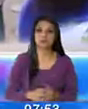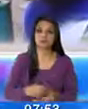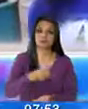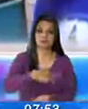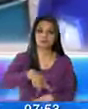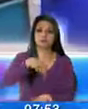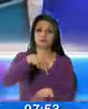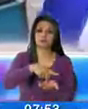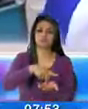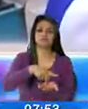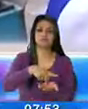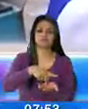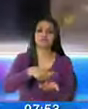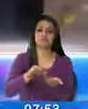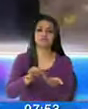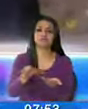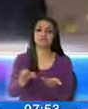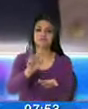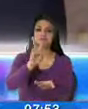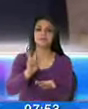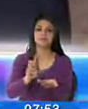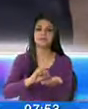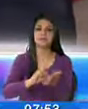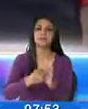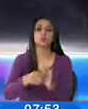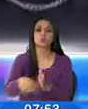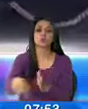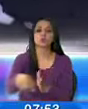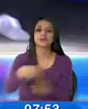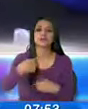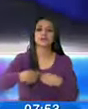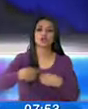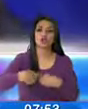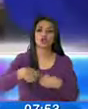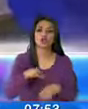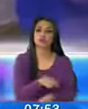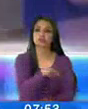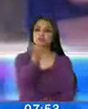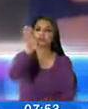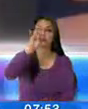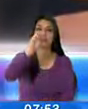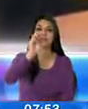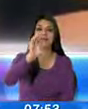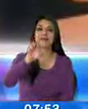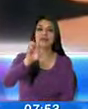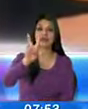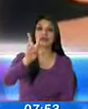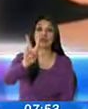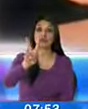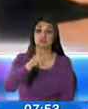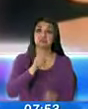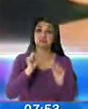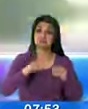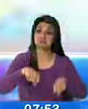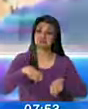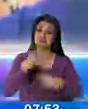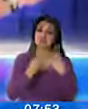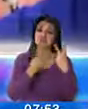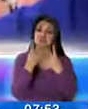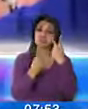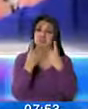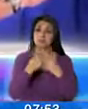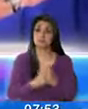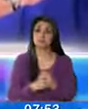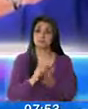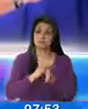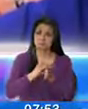rural está ubicada aproximadamente a 20 minutos de Quito, subiendo por la Mena 2, y es una buena alternativa. Les recomiendo